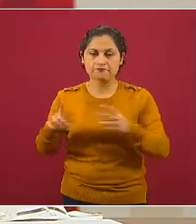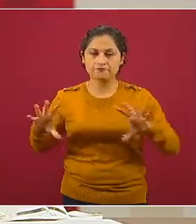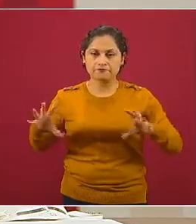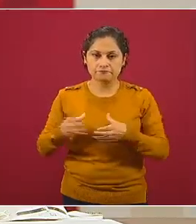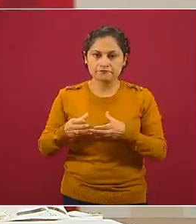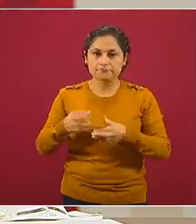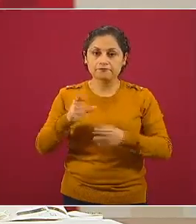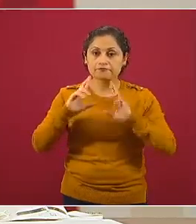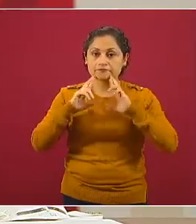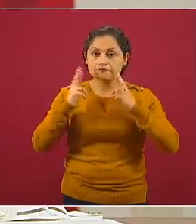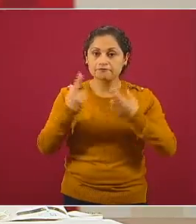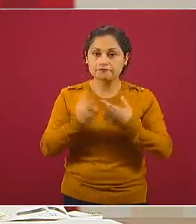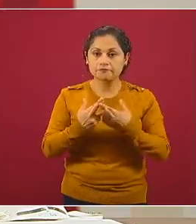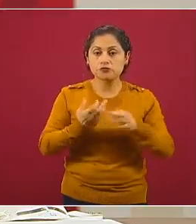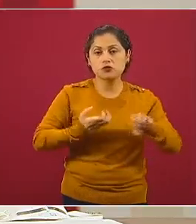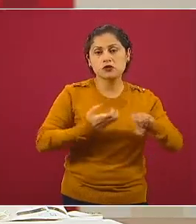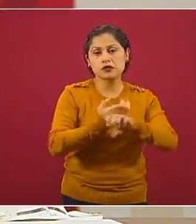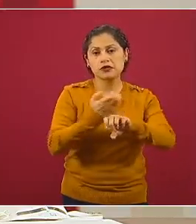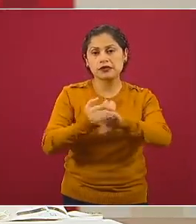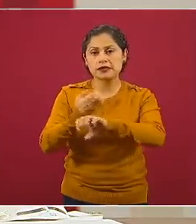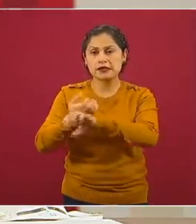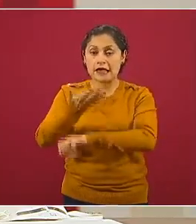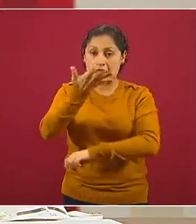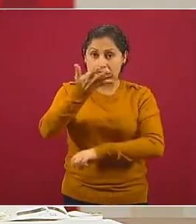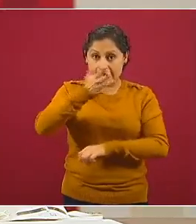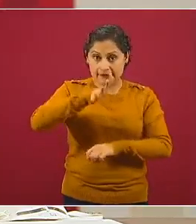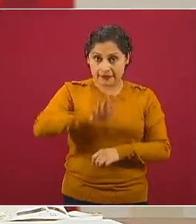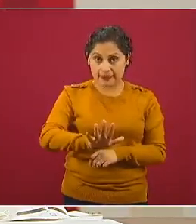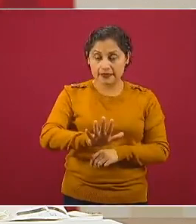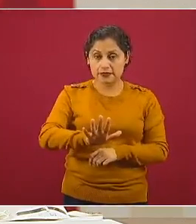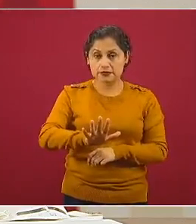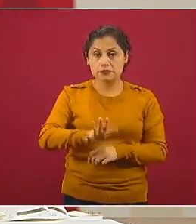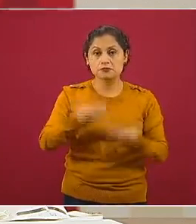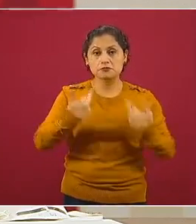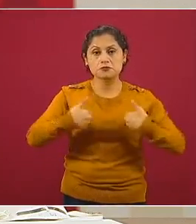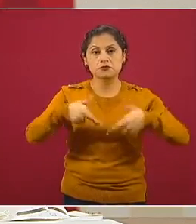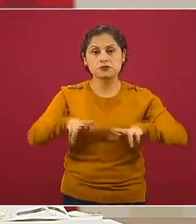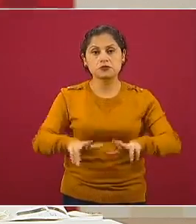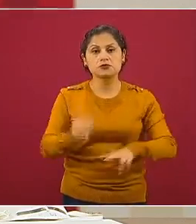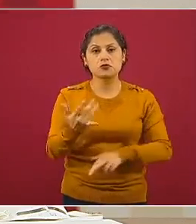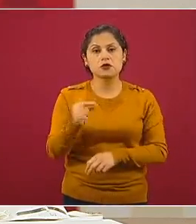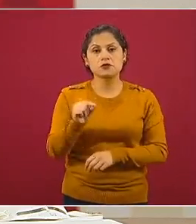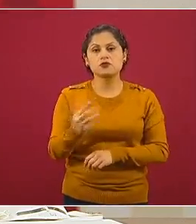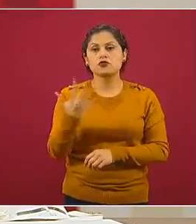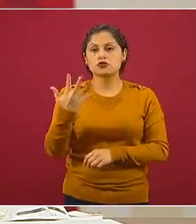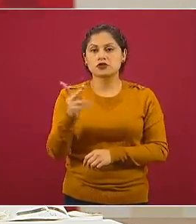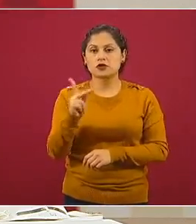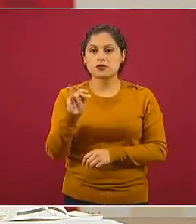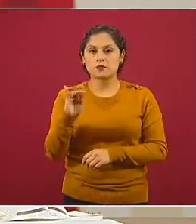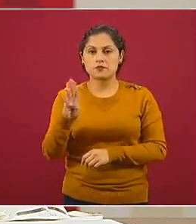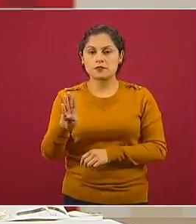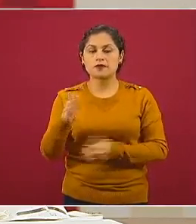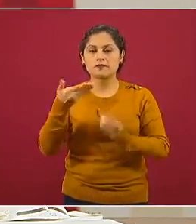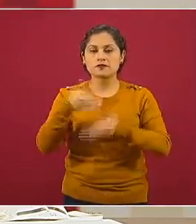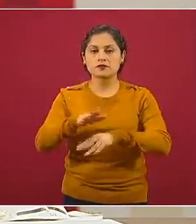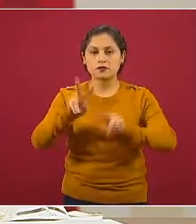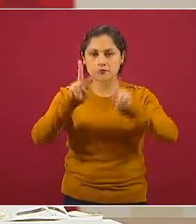estos 10 estados representan el 50.5% del Producto Interno Bruto turístico y